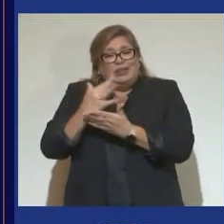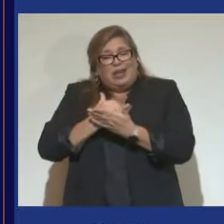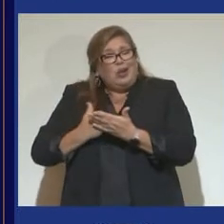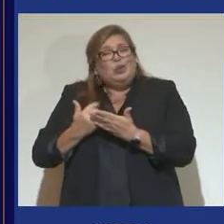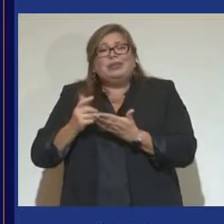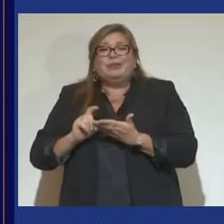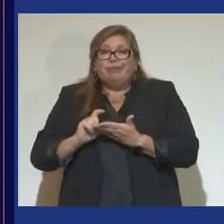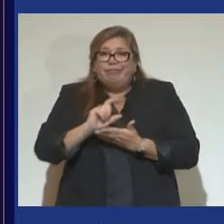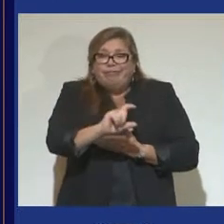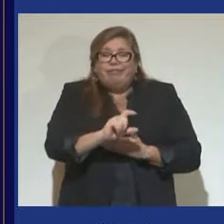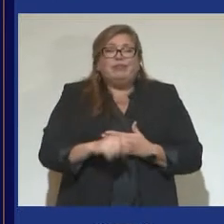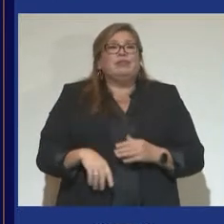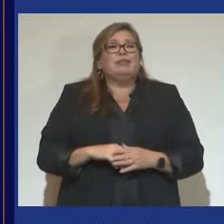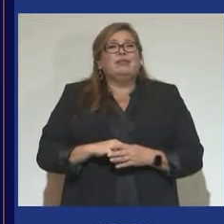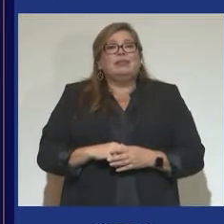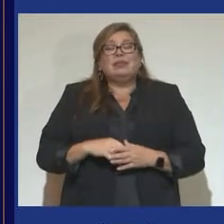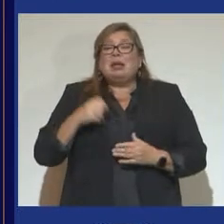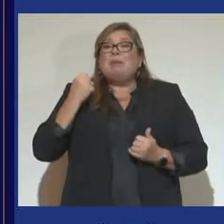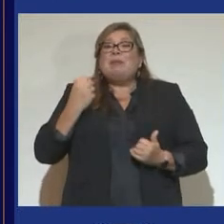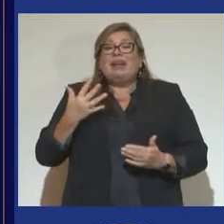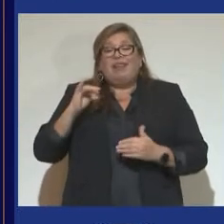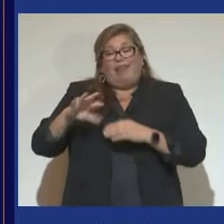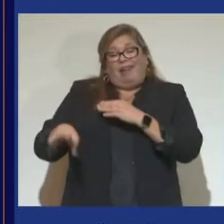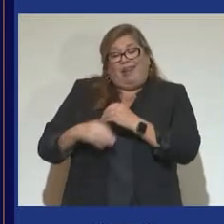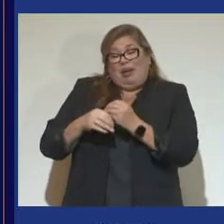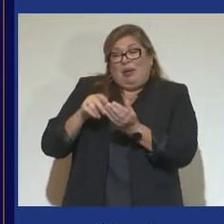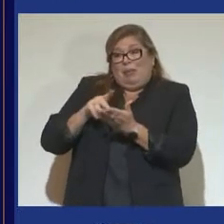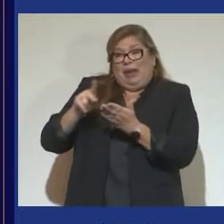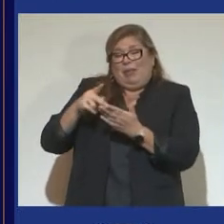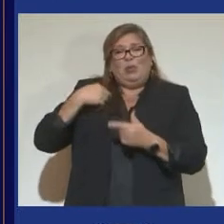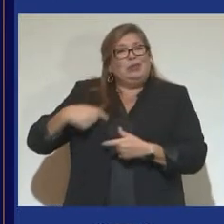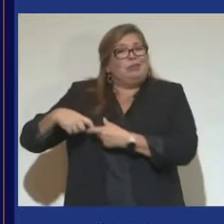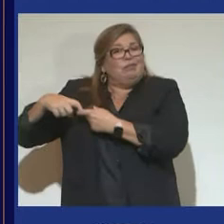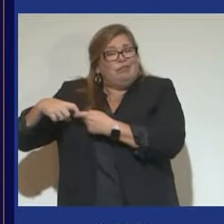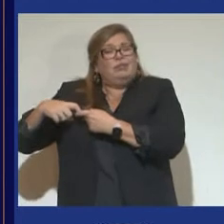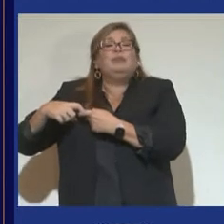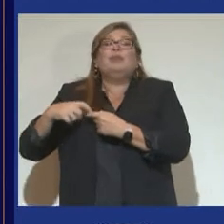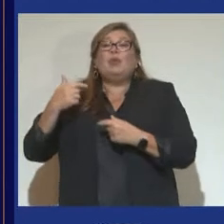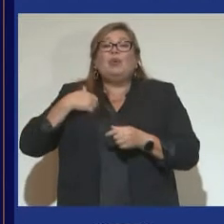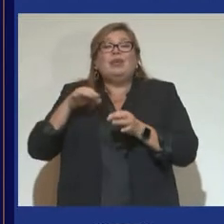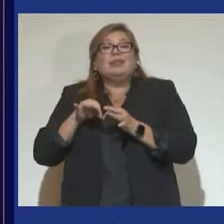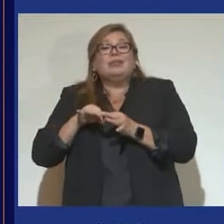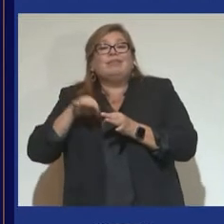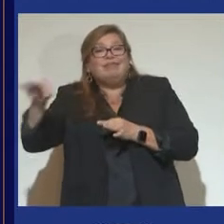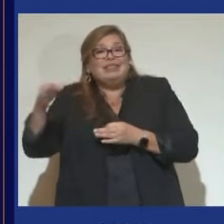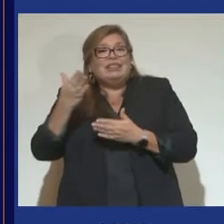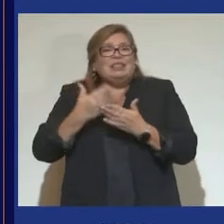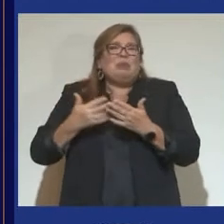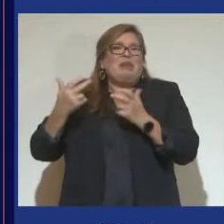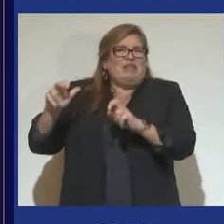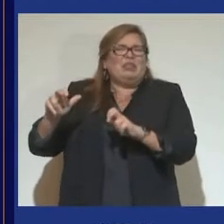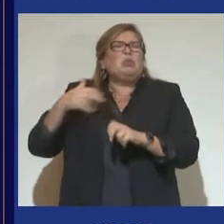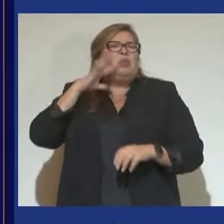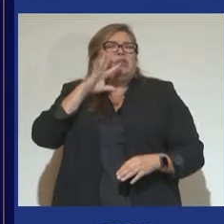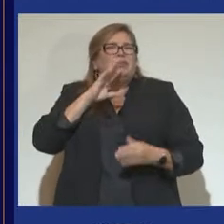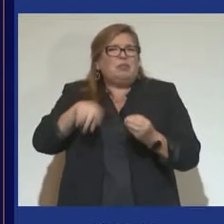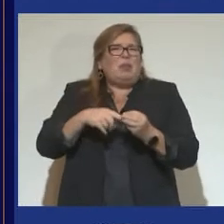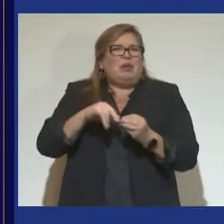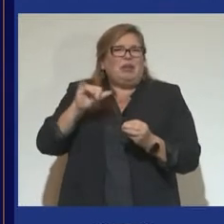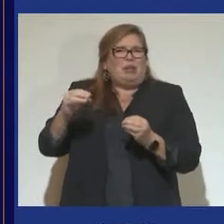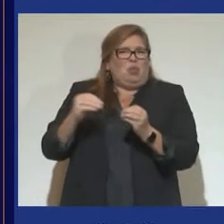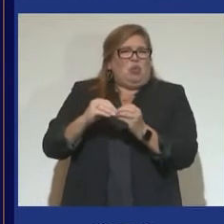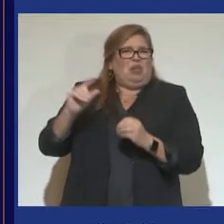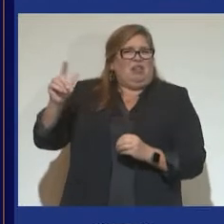recobro 10% de los salarios y post pusimos muchos de esos pagos hemos pospuesto muchas de las inversiones y